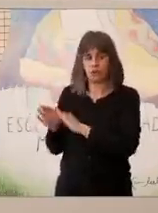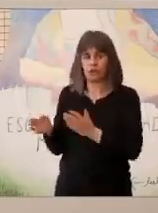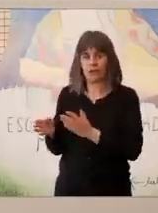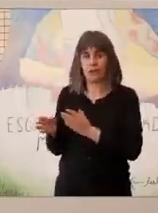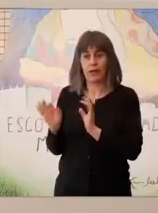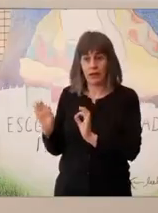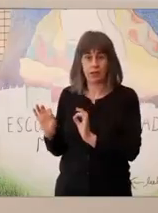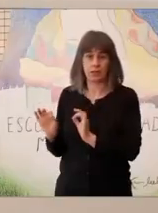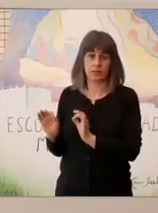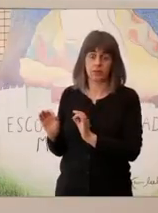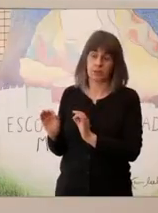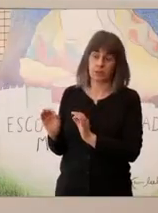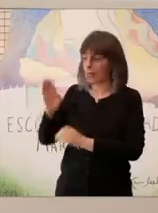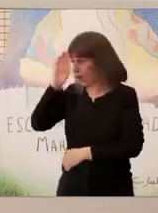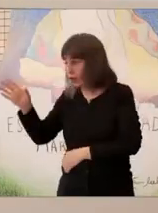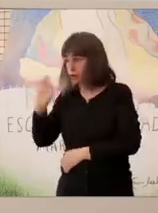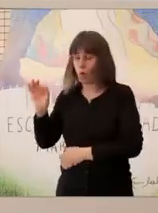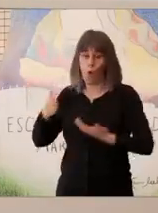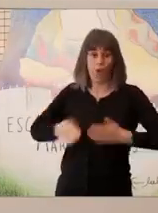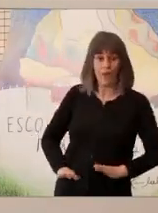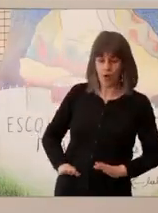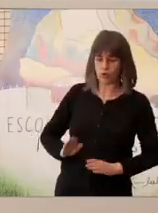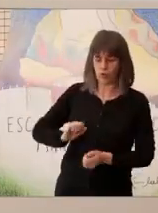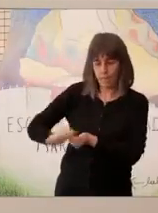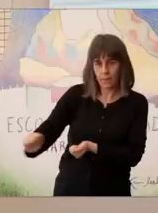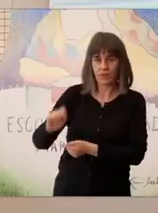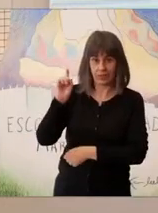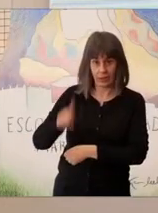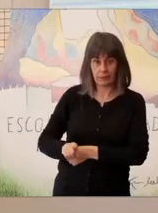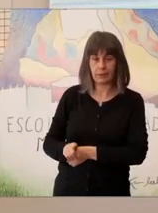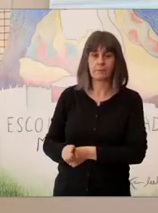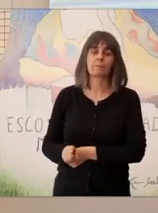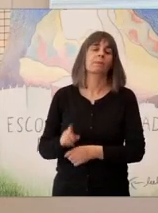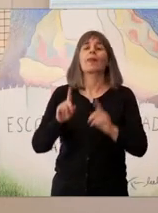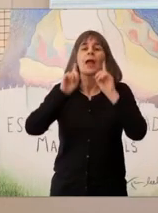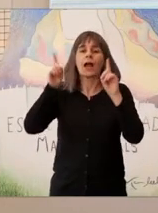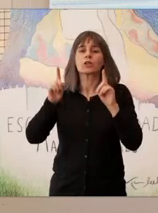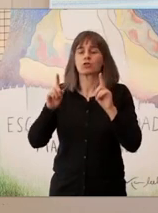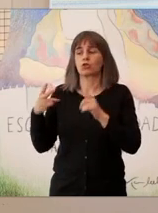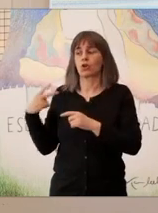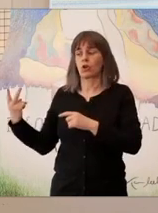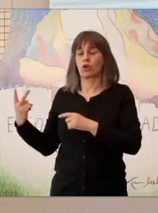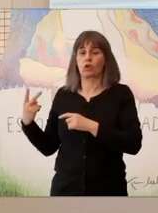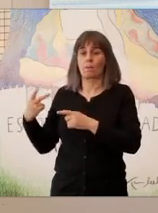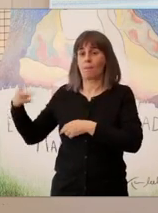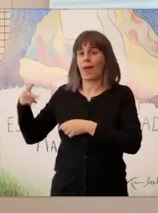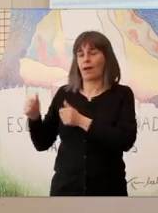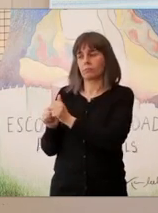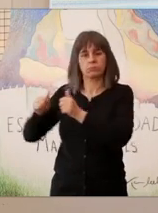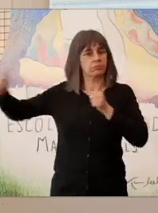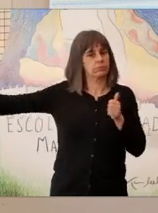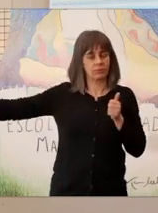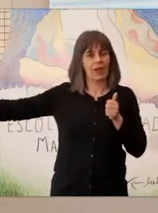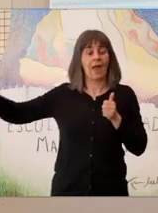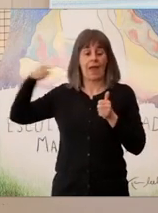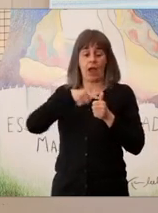Directamente o a través de sus hijos. Pero es que además, y aun cuando no sea así y rompan definitivamente la relación, ese señor tendrá otras relaciones de